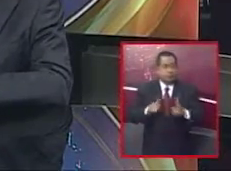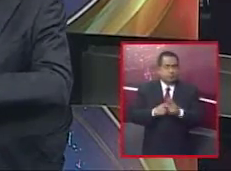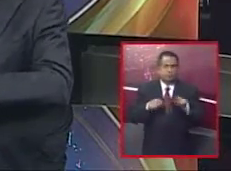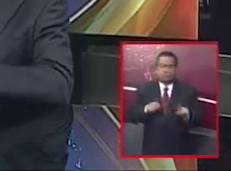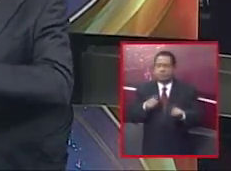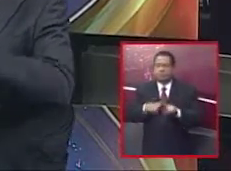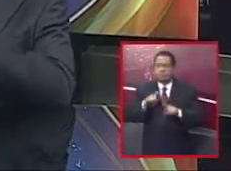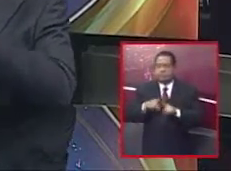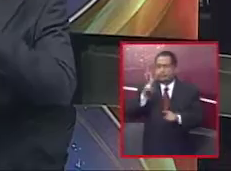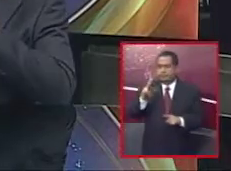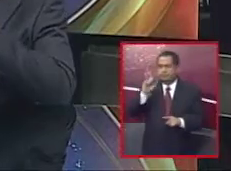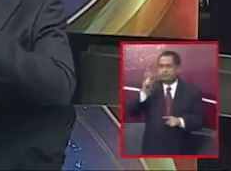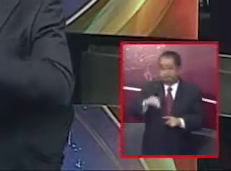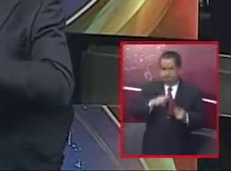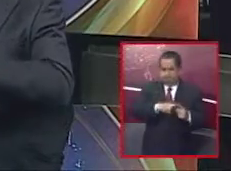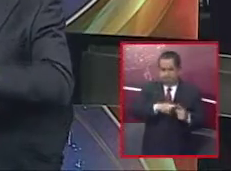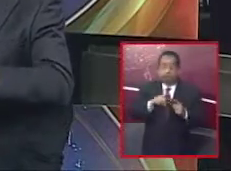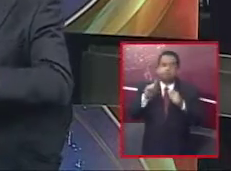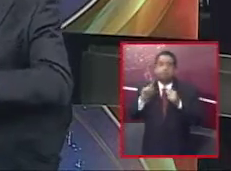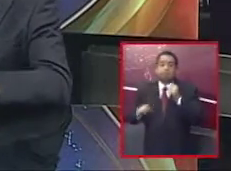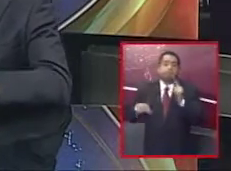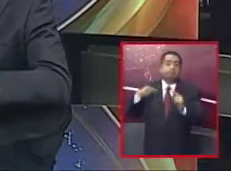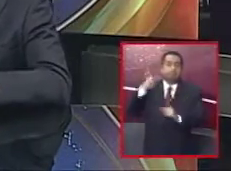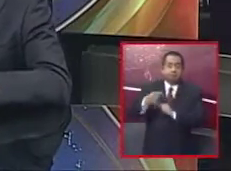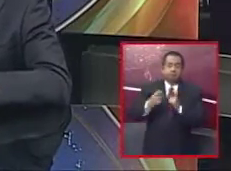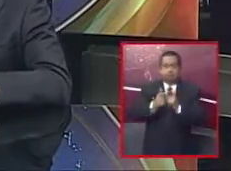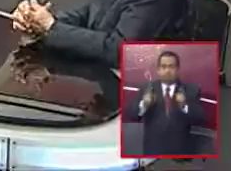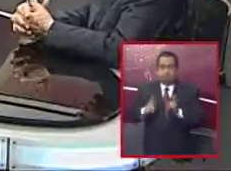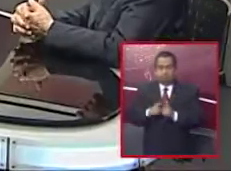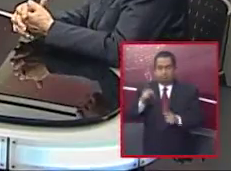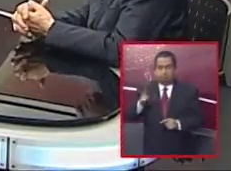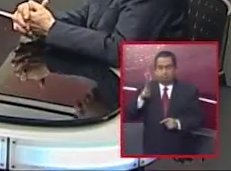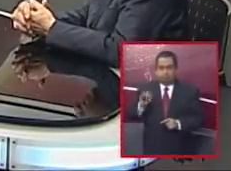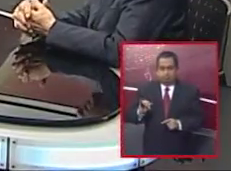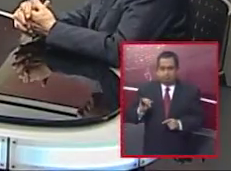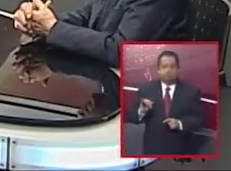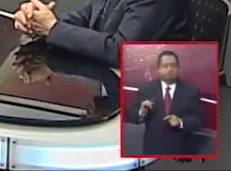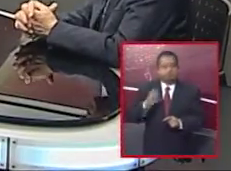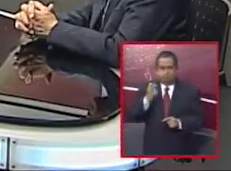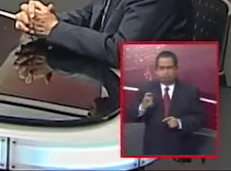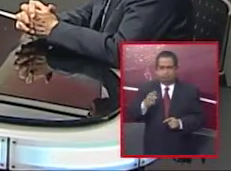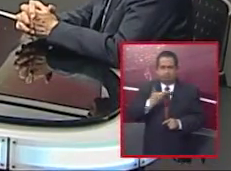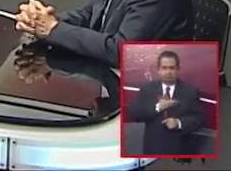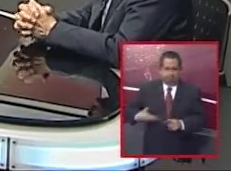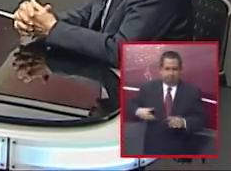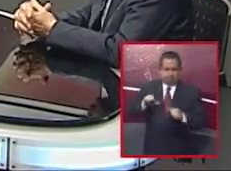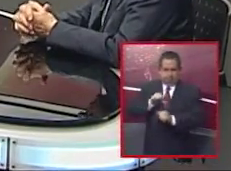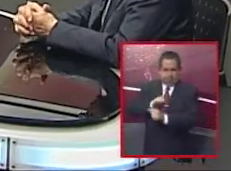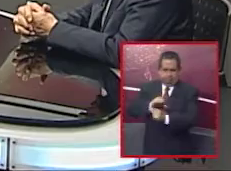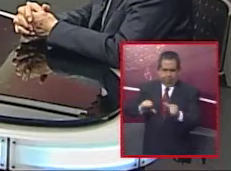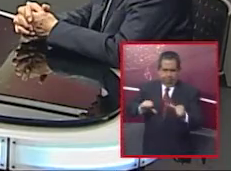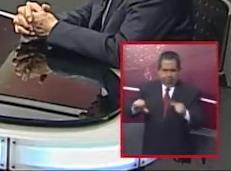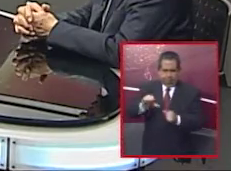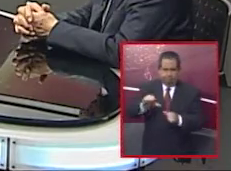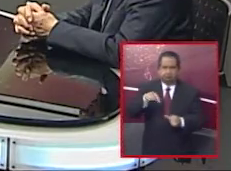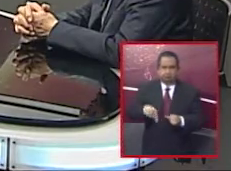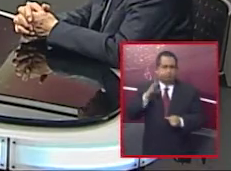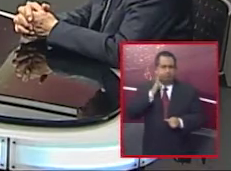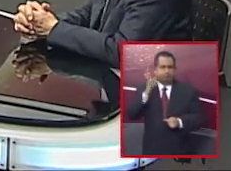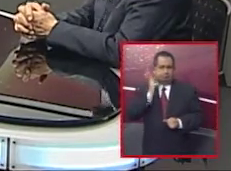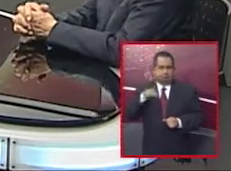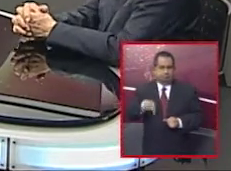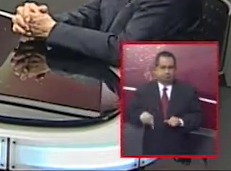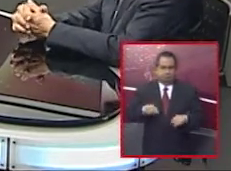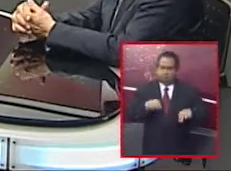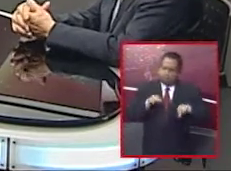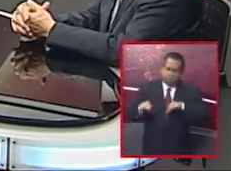PAN, y en el tercer año le tocará al grupo parlamentario del PRI presidir esta Cámara de Diputados, que es con